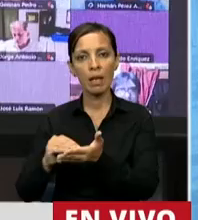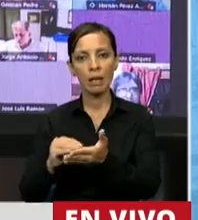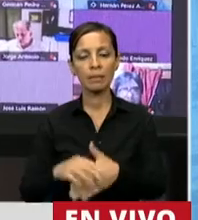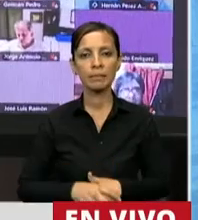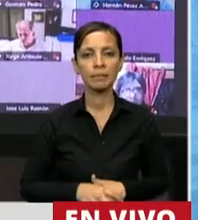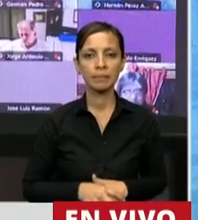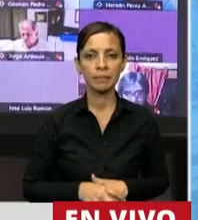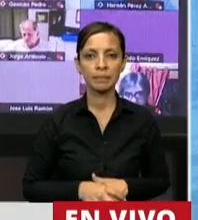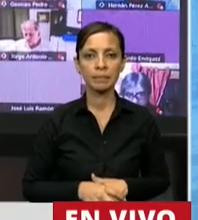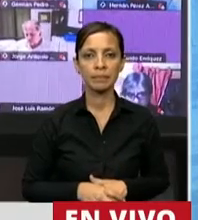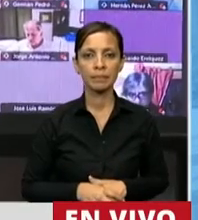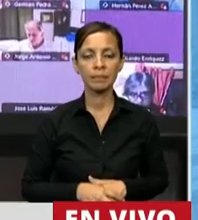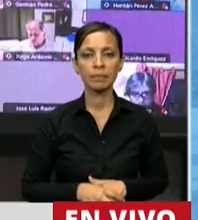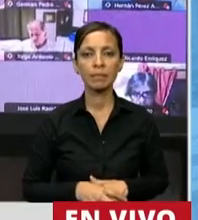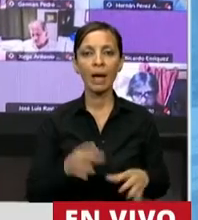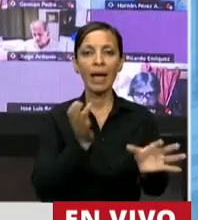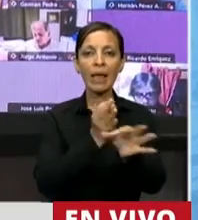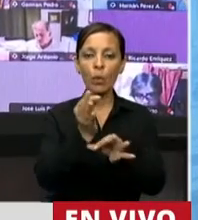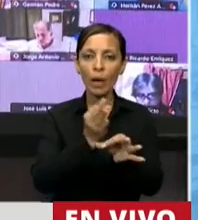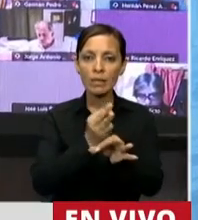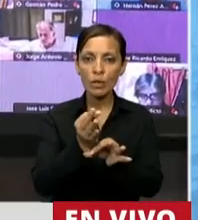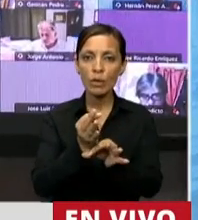preopinantes, que la educación